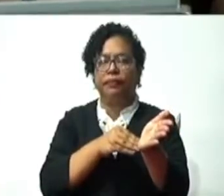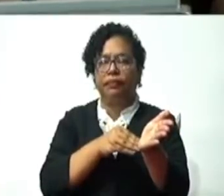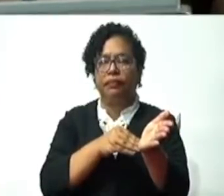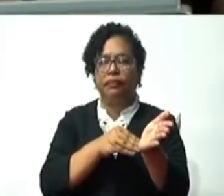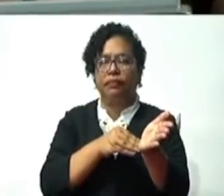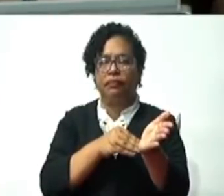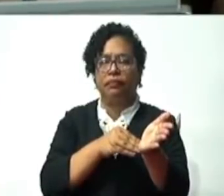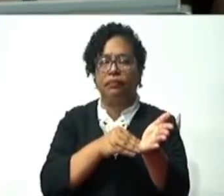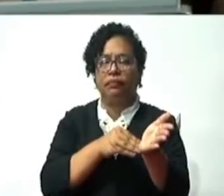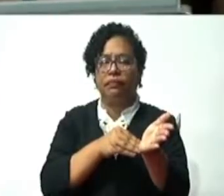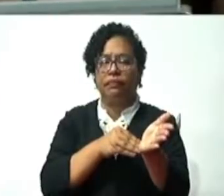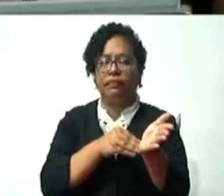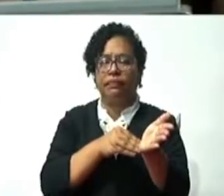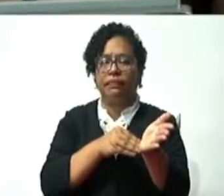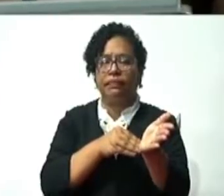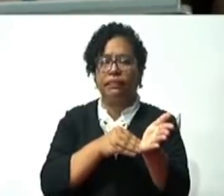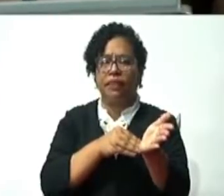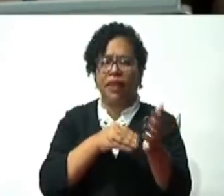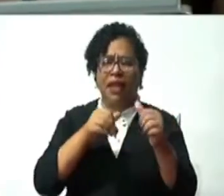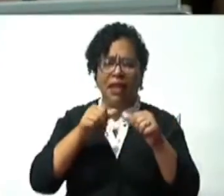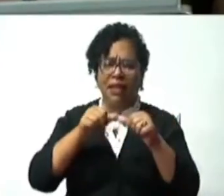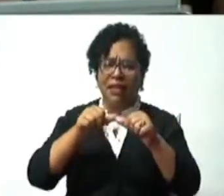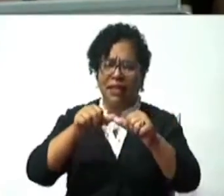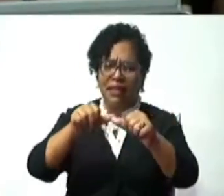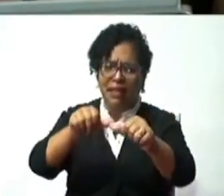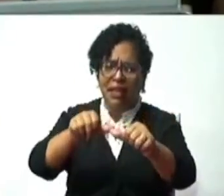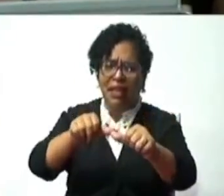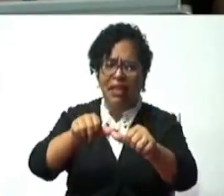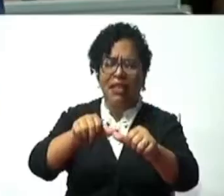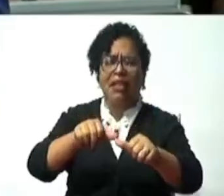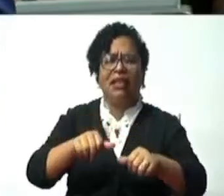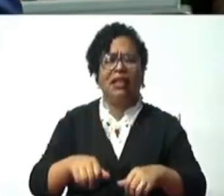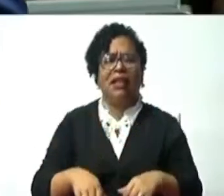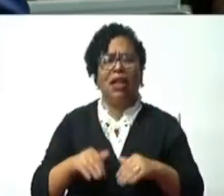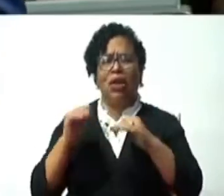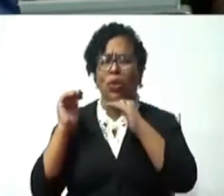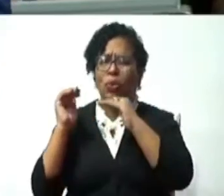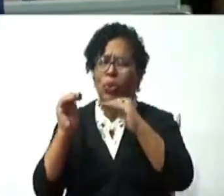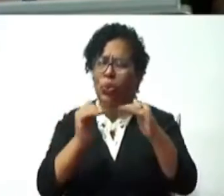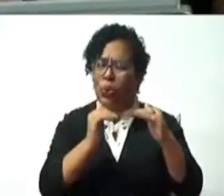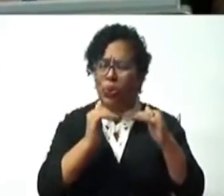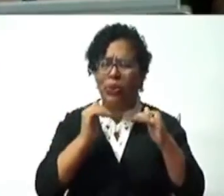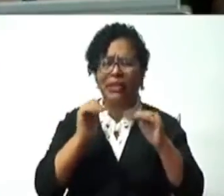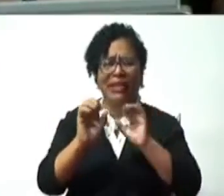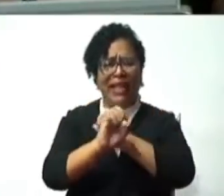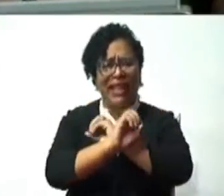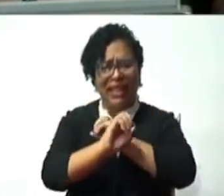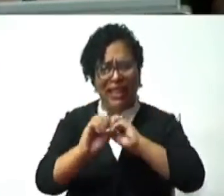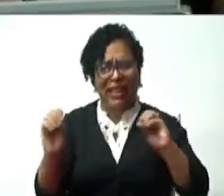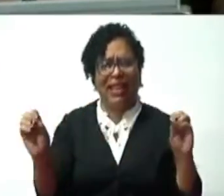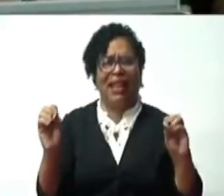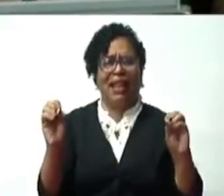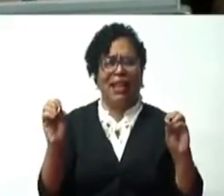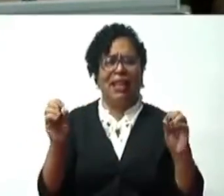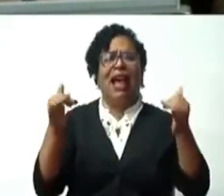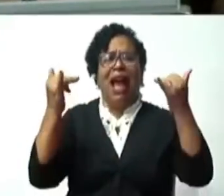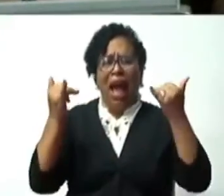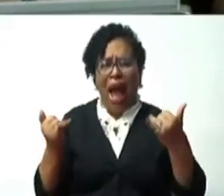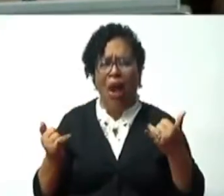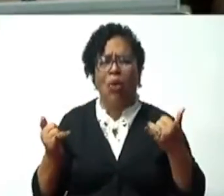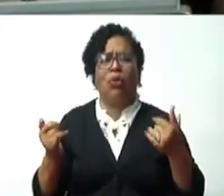en las arbitrariedades, en las injusticias que en estos momentos se